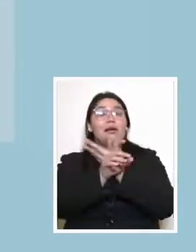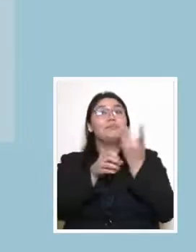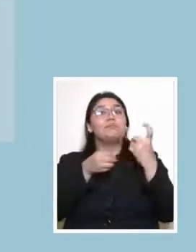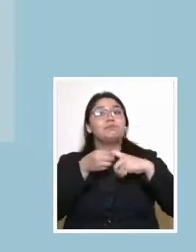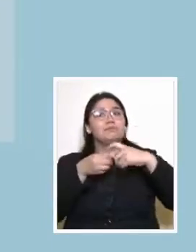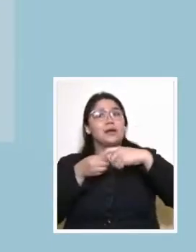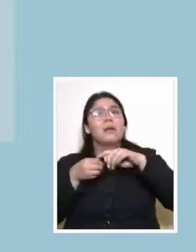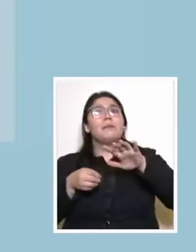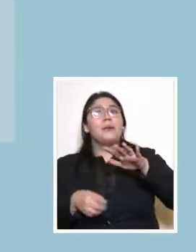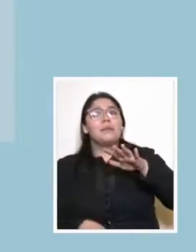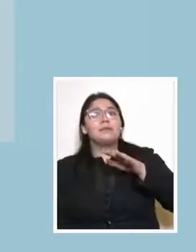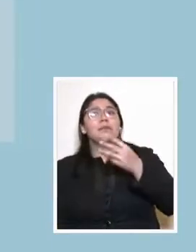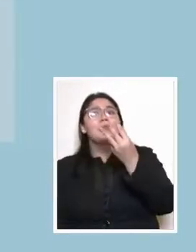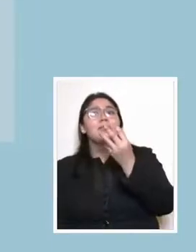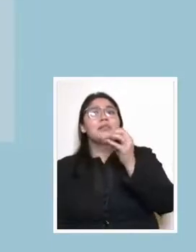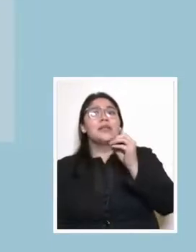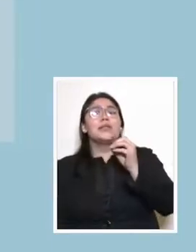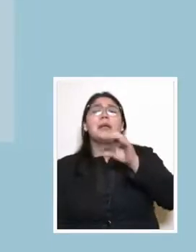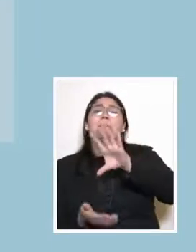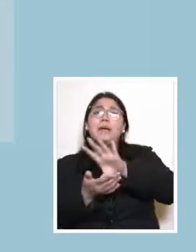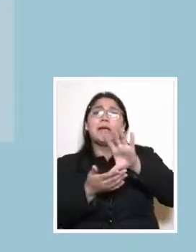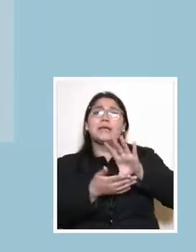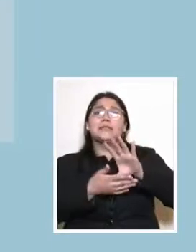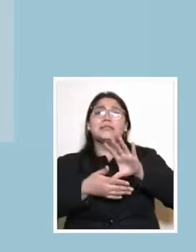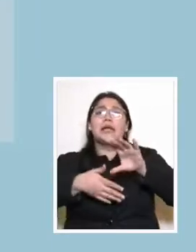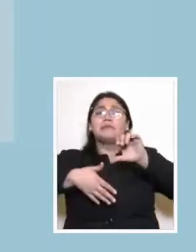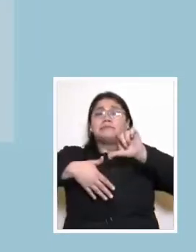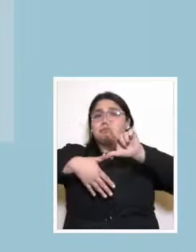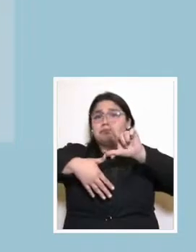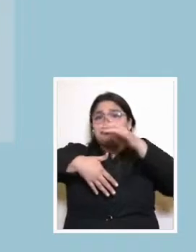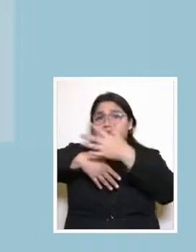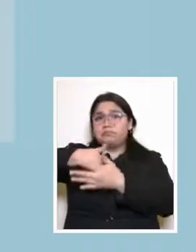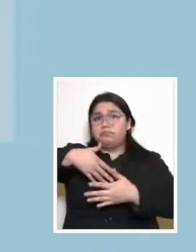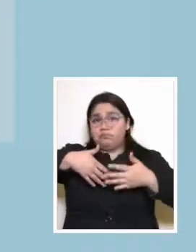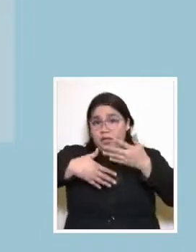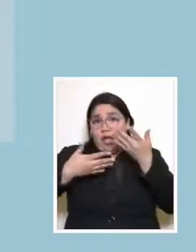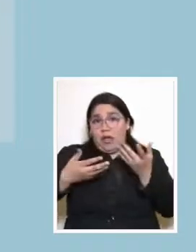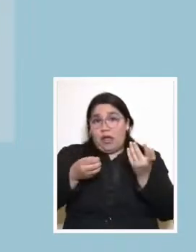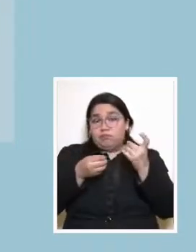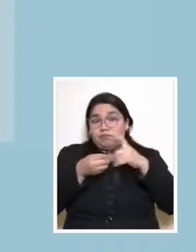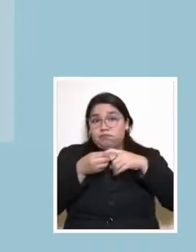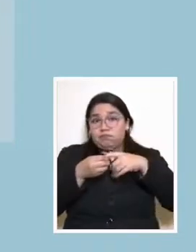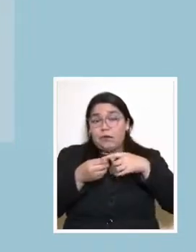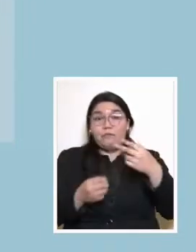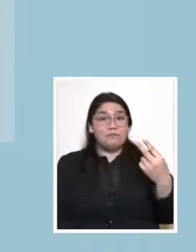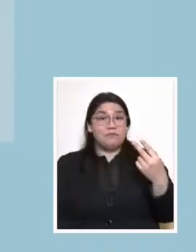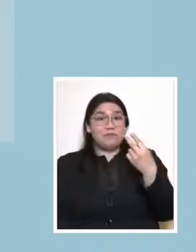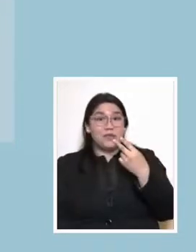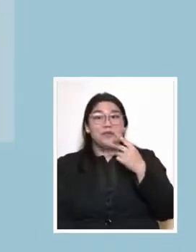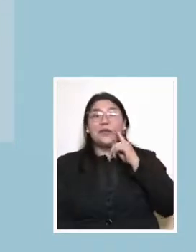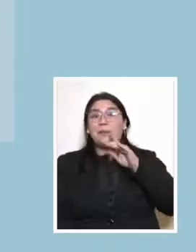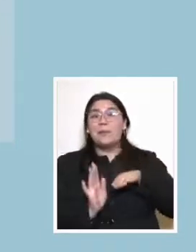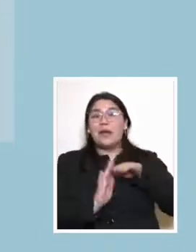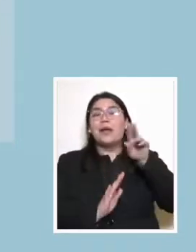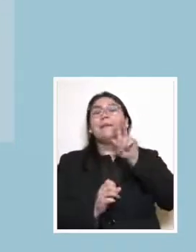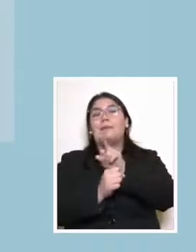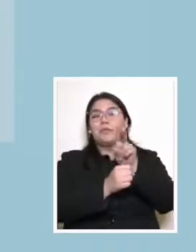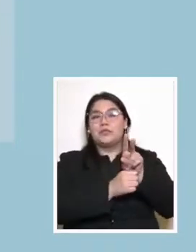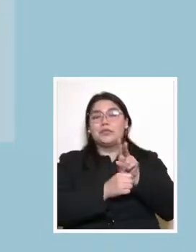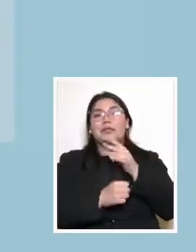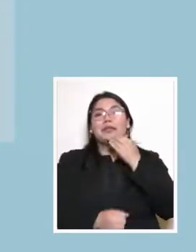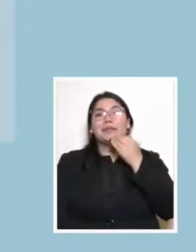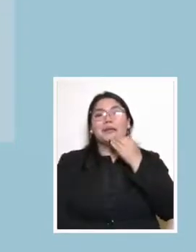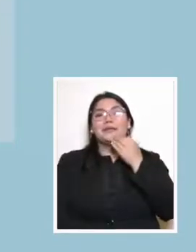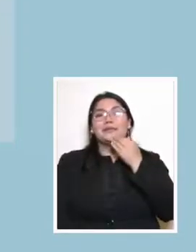de 30 países de la región iberoamericana que hoy día nos están viendo, en su mayoría docentes. También un